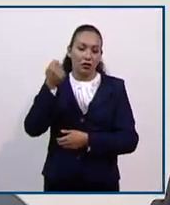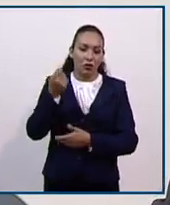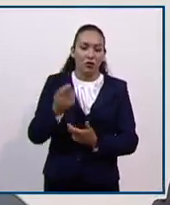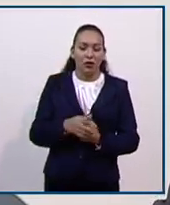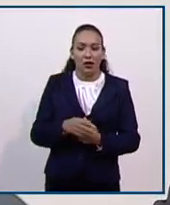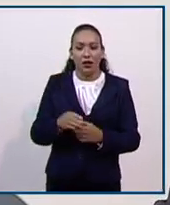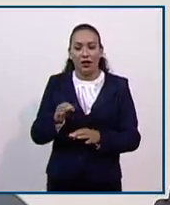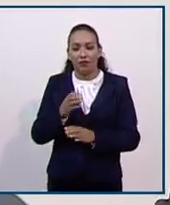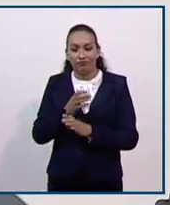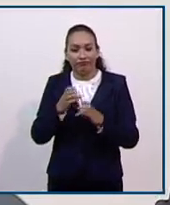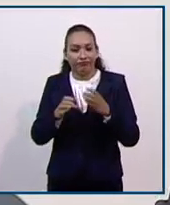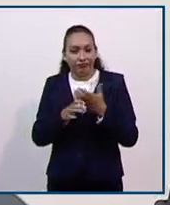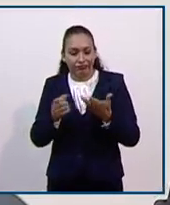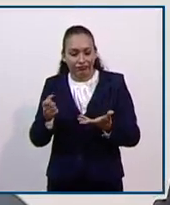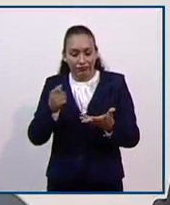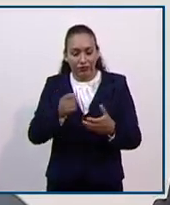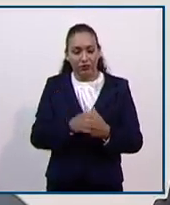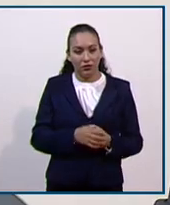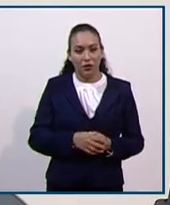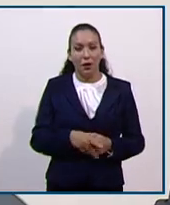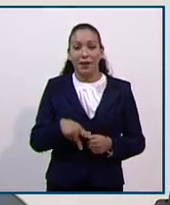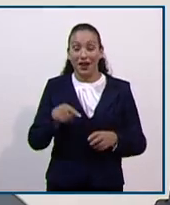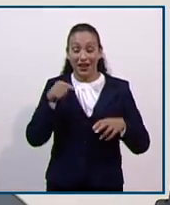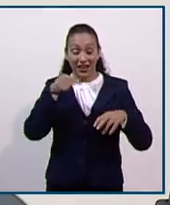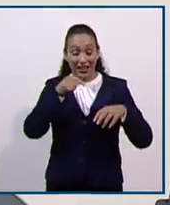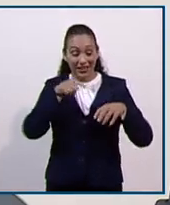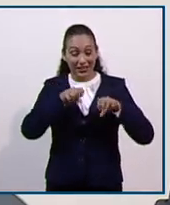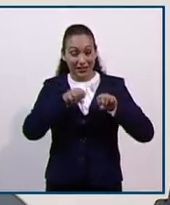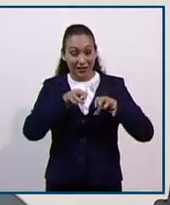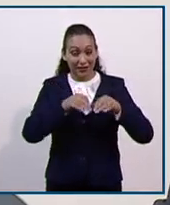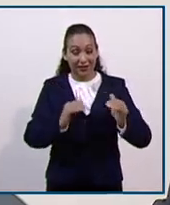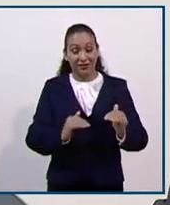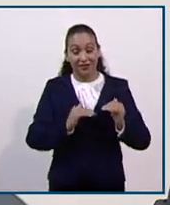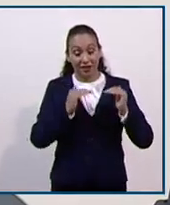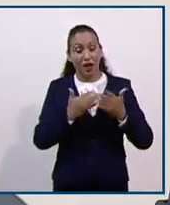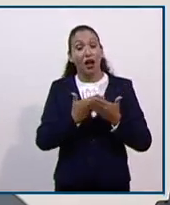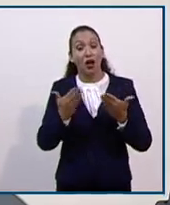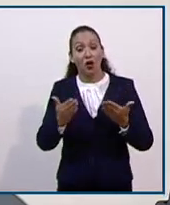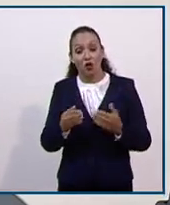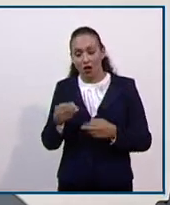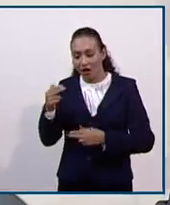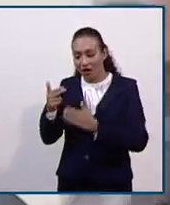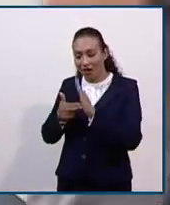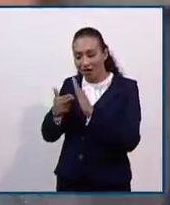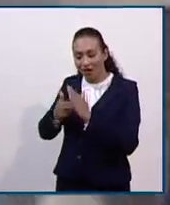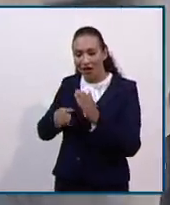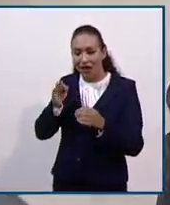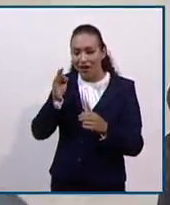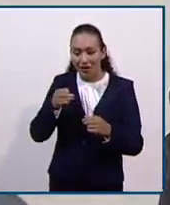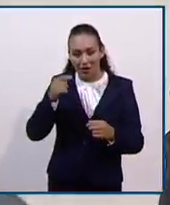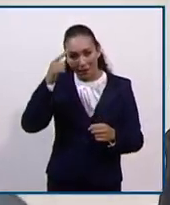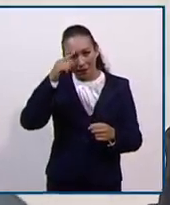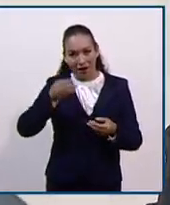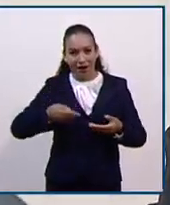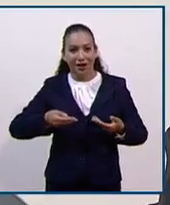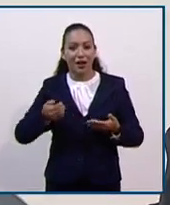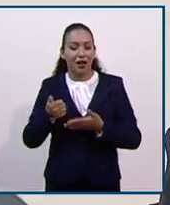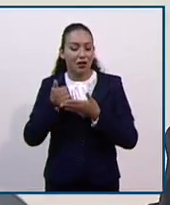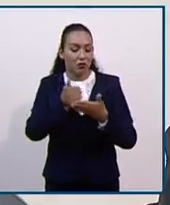pero sobre todo acercar estas herramientas a todas las mexicanas y